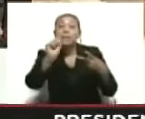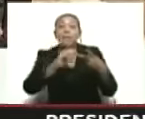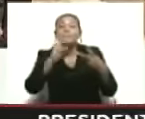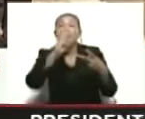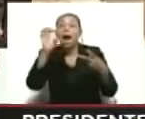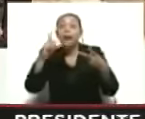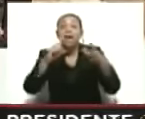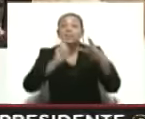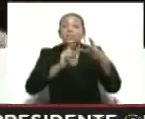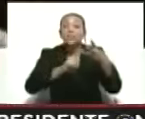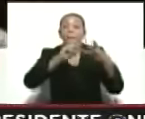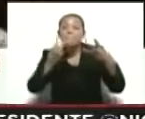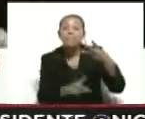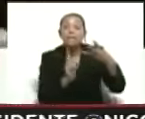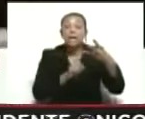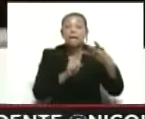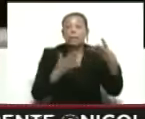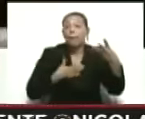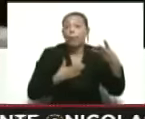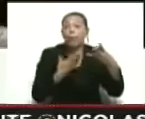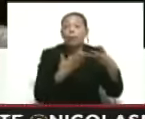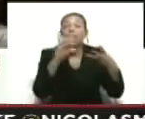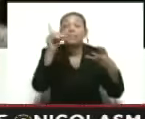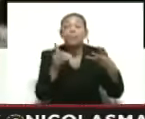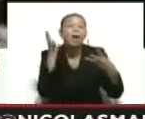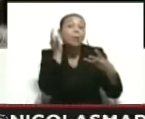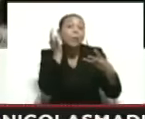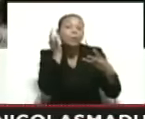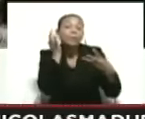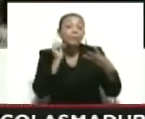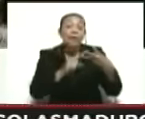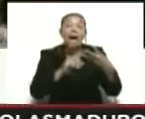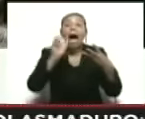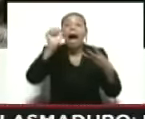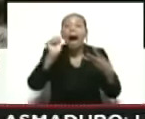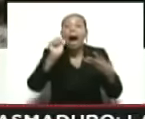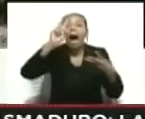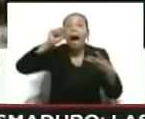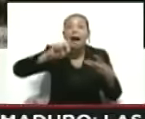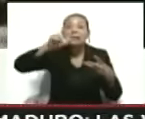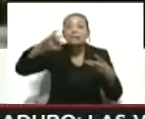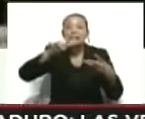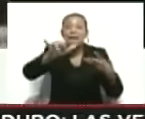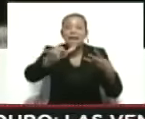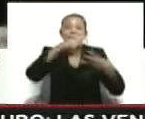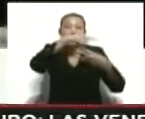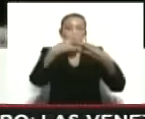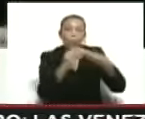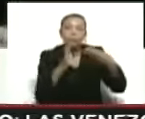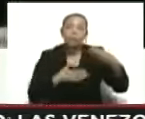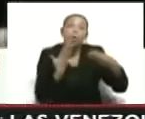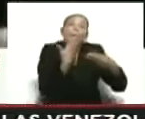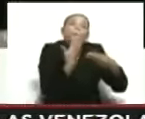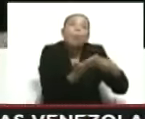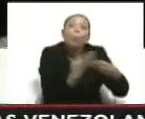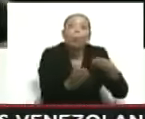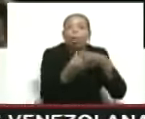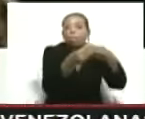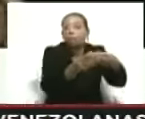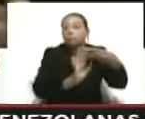y en la segunda vicepresidencia a la diputada y legisladora Angelí Tamayo. Es todo, presidente.